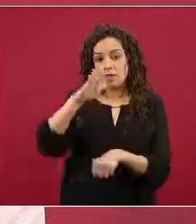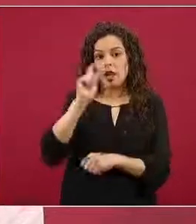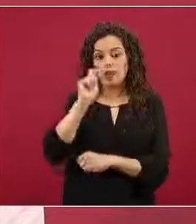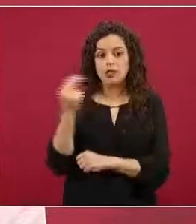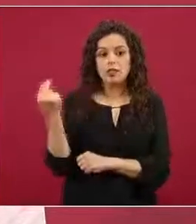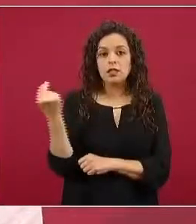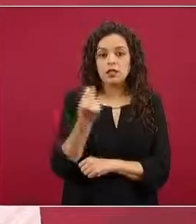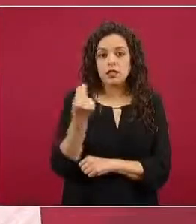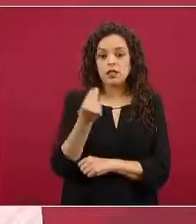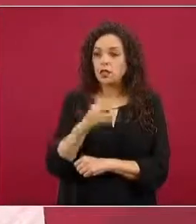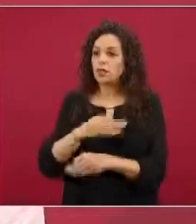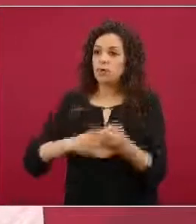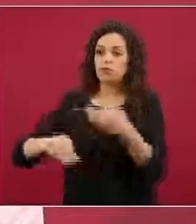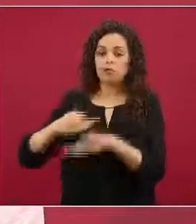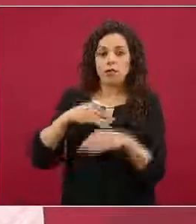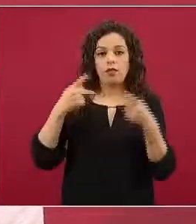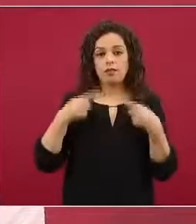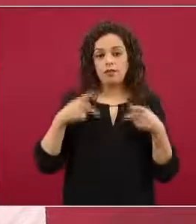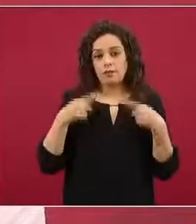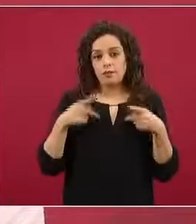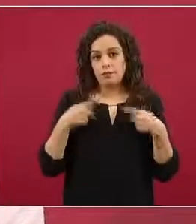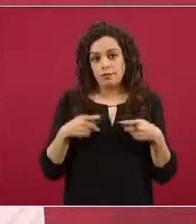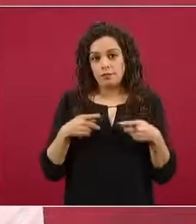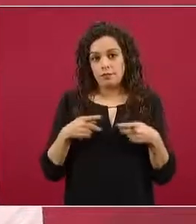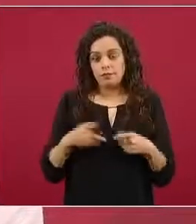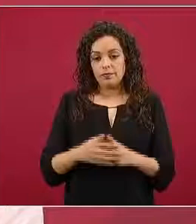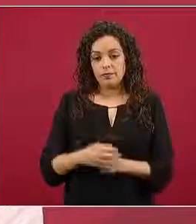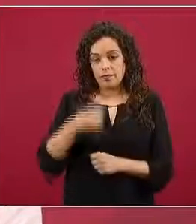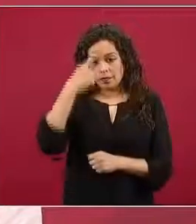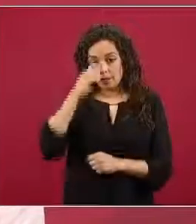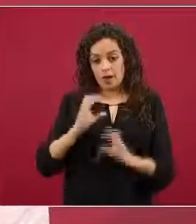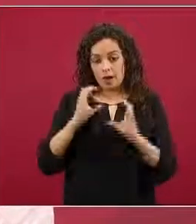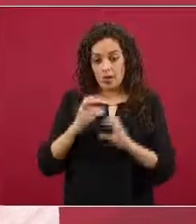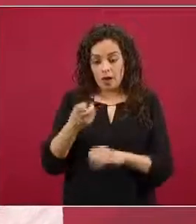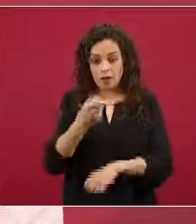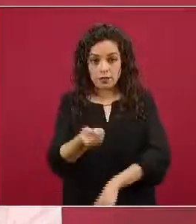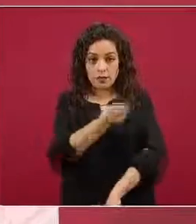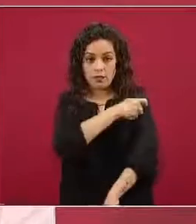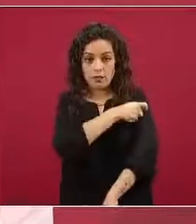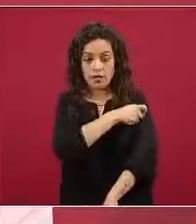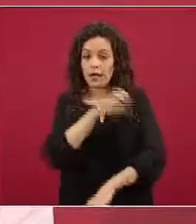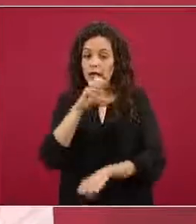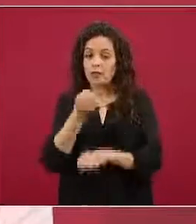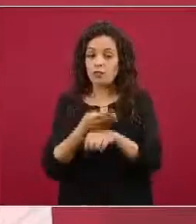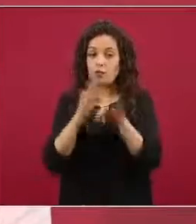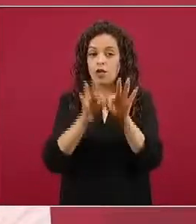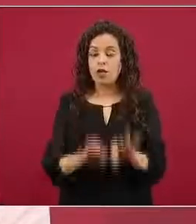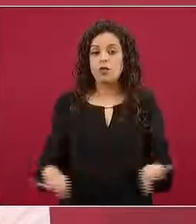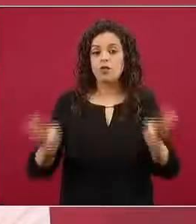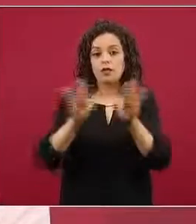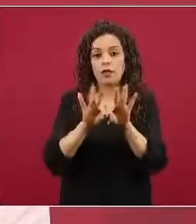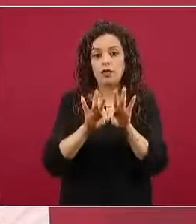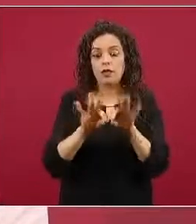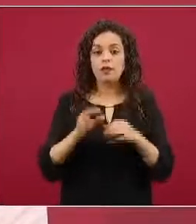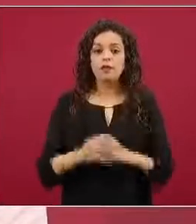necesidades que tenemos entre todos y todas, y que cuidar la vacuna va a ser de vital importancia.